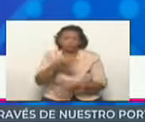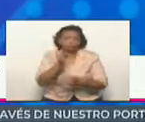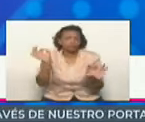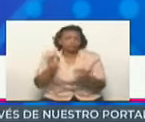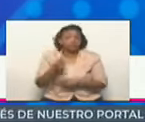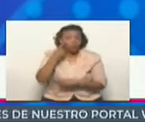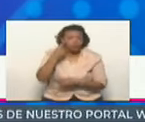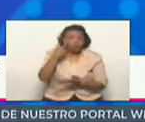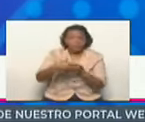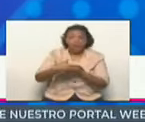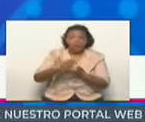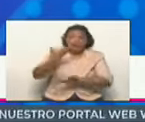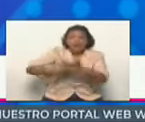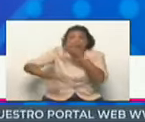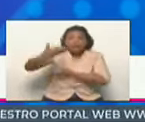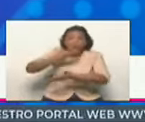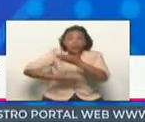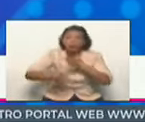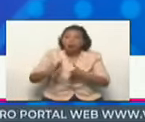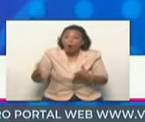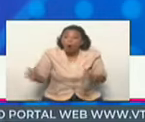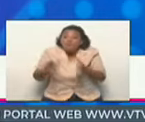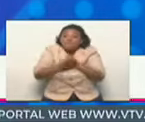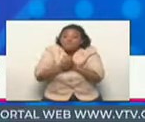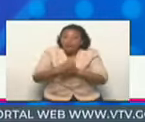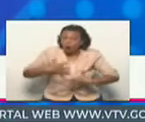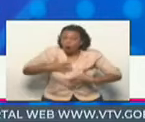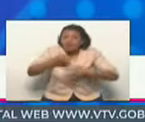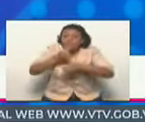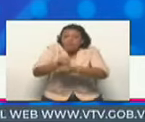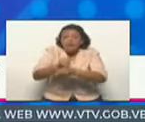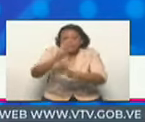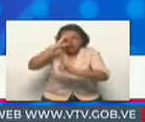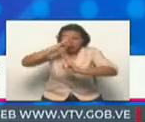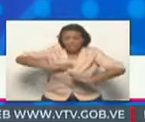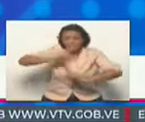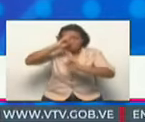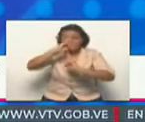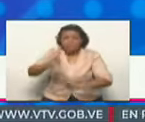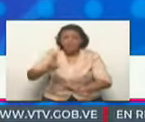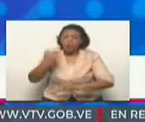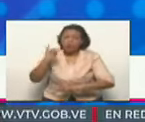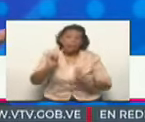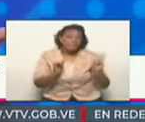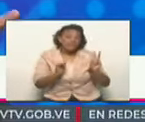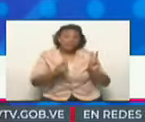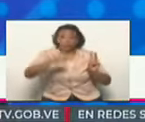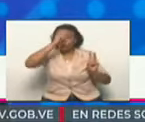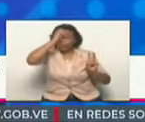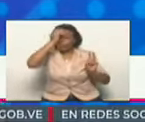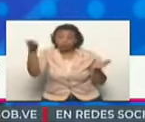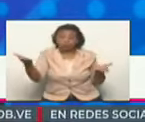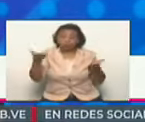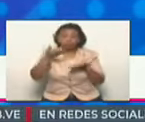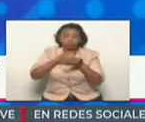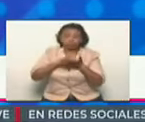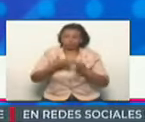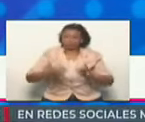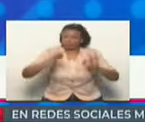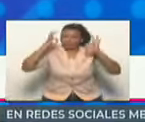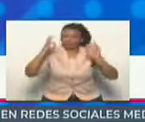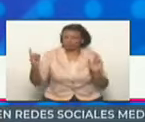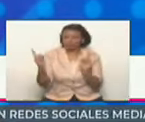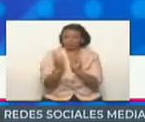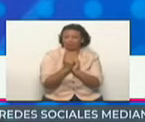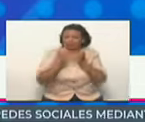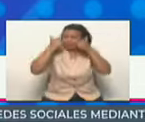vieran las relaciones de confianza, de respeto, de cariño mutuo que tenemos el presidente Erdogan y yo,